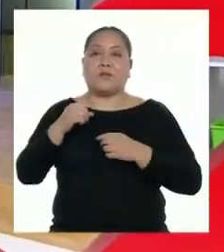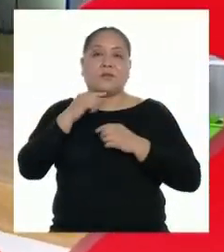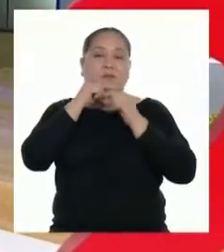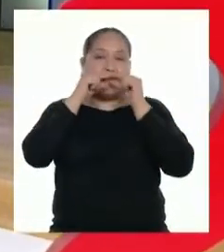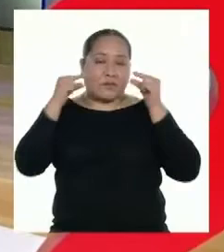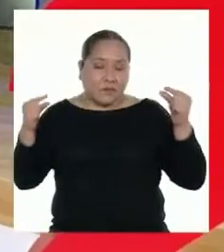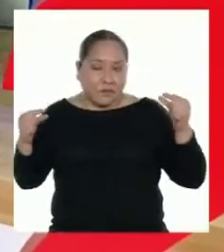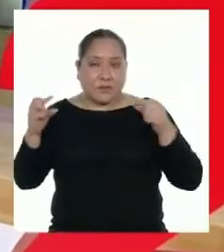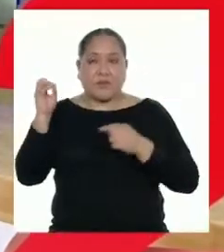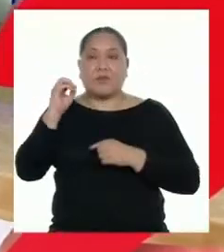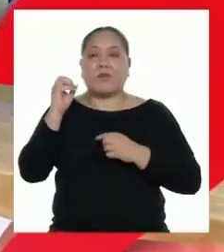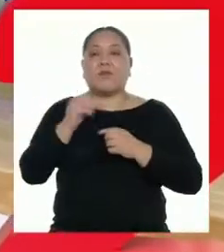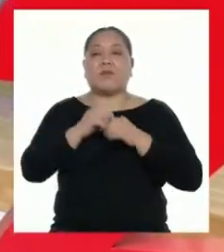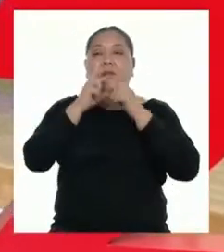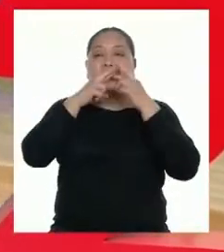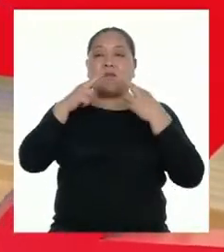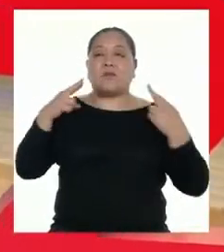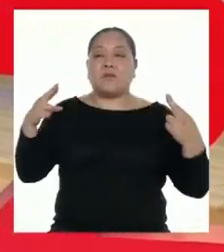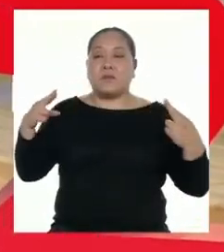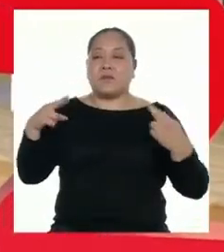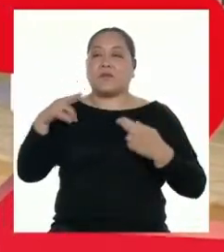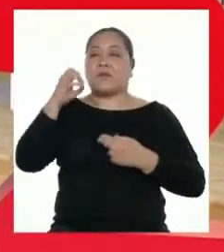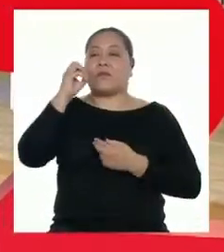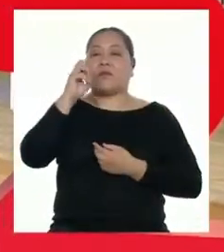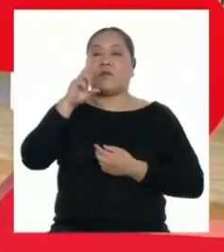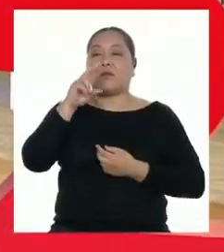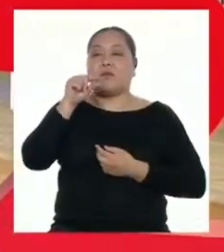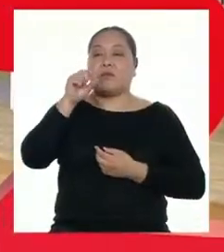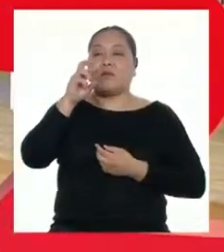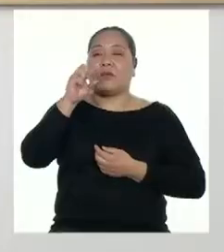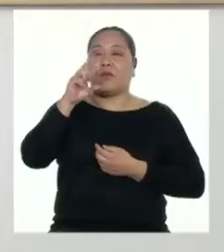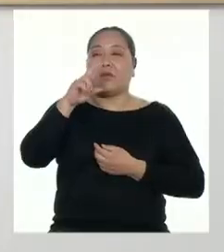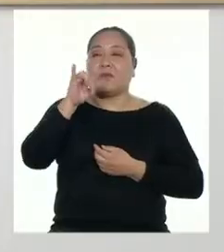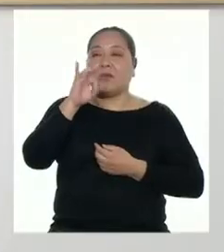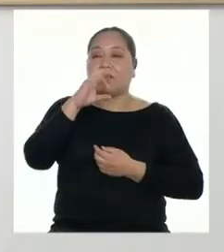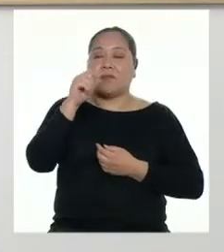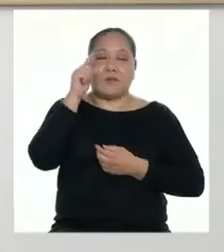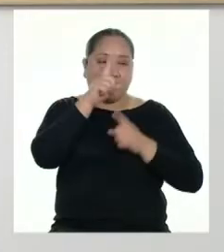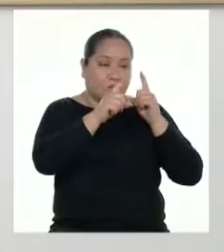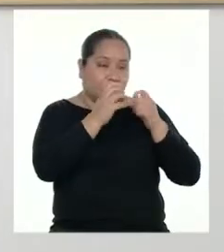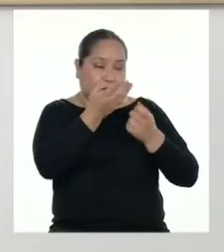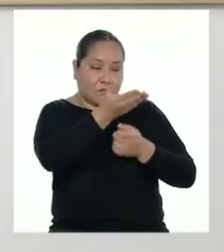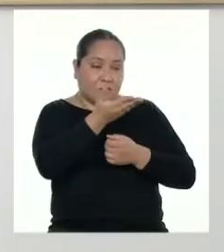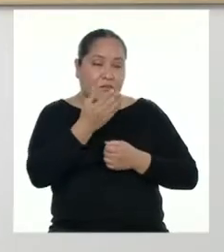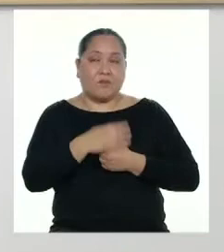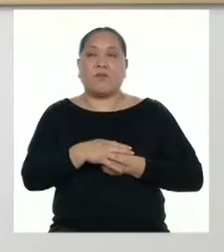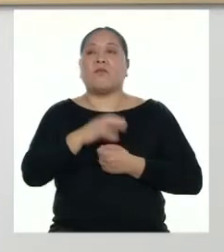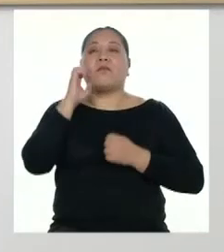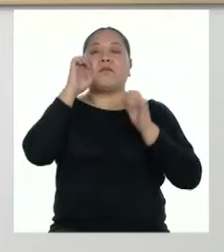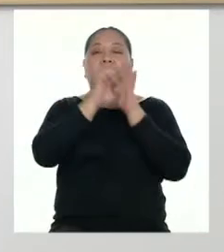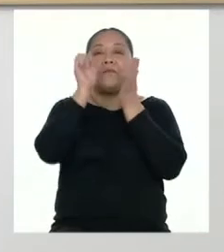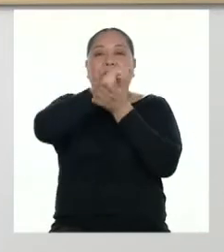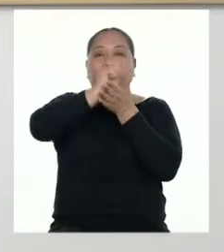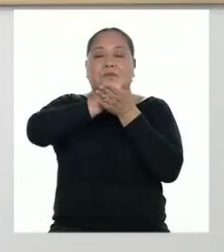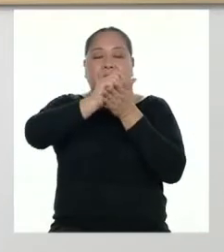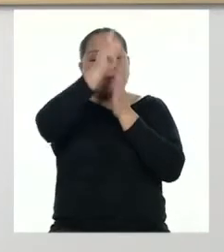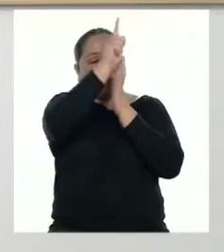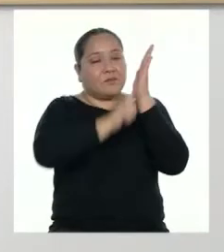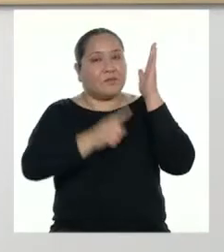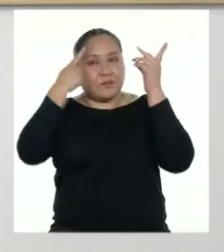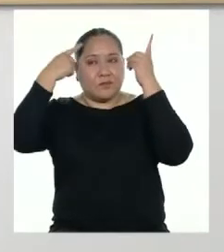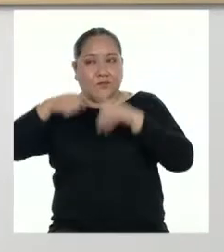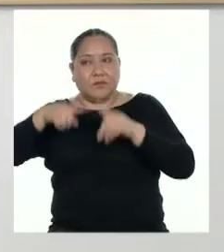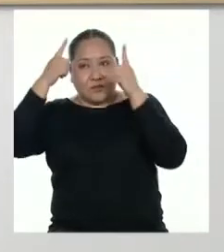acuerdo con las características del texto y lo que queríamos comunicar con él. Por ejemplo, cuando escribimos nuestro listado de